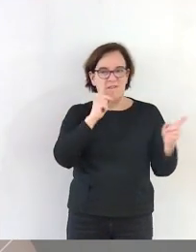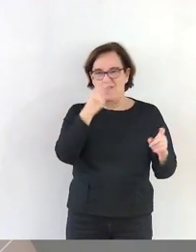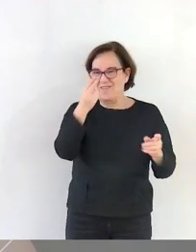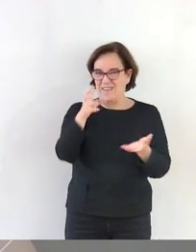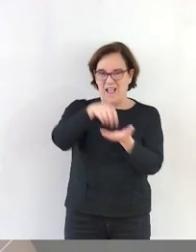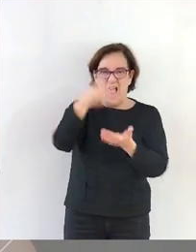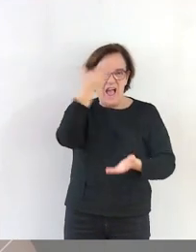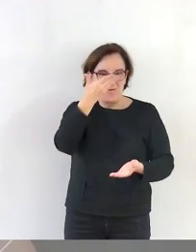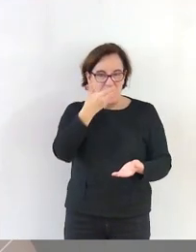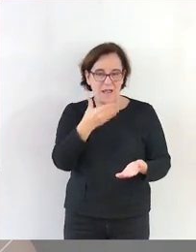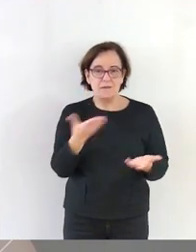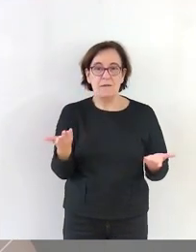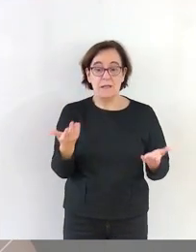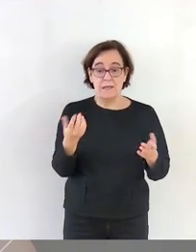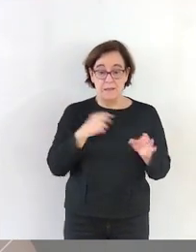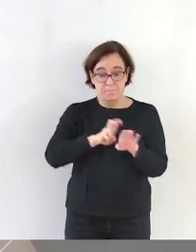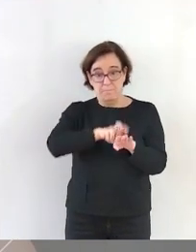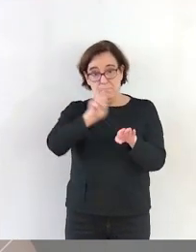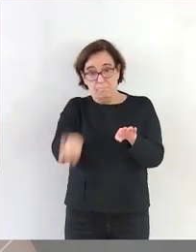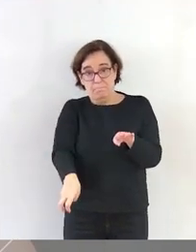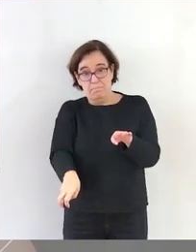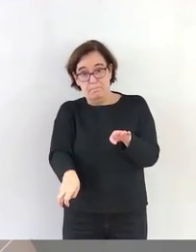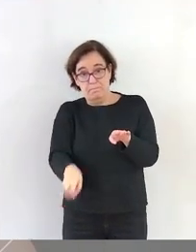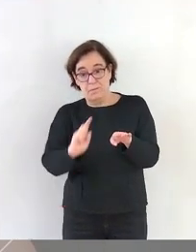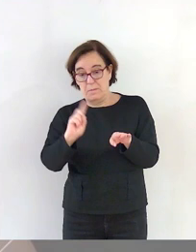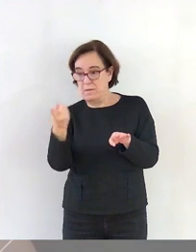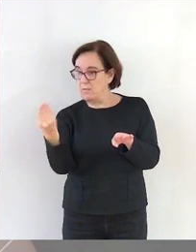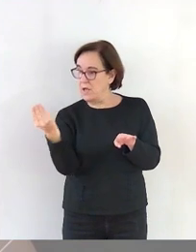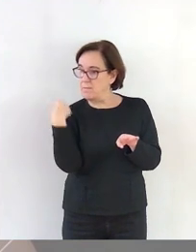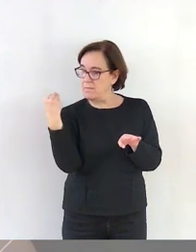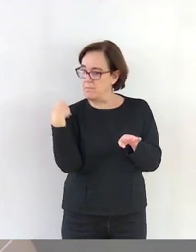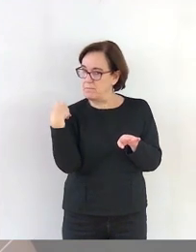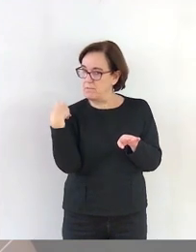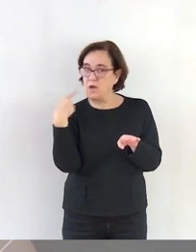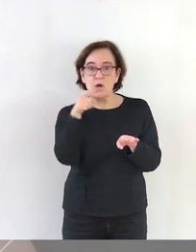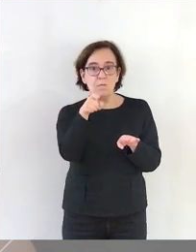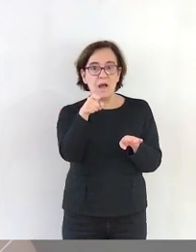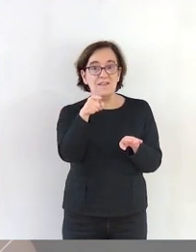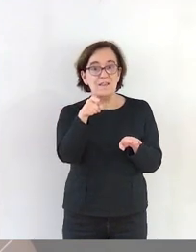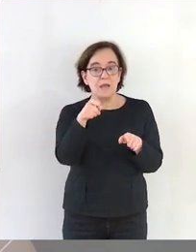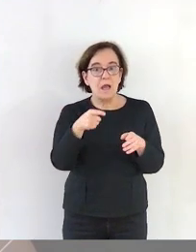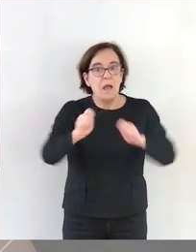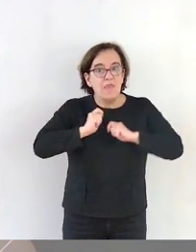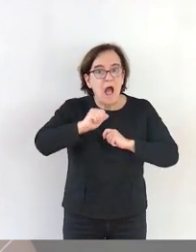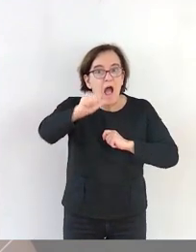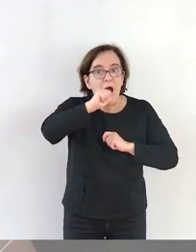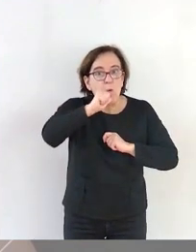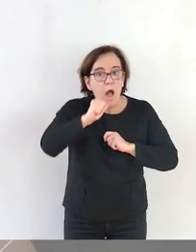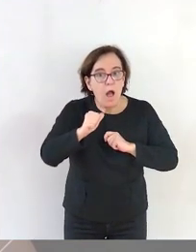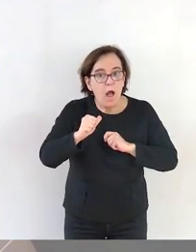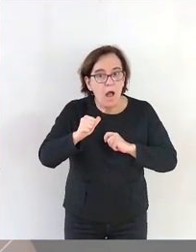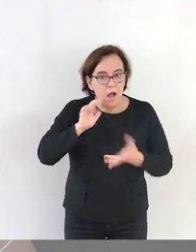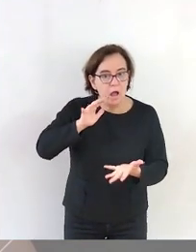escuela y y según me bajé del vehículo lo primero que me preguntaron fue es usted el del agua